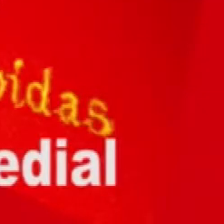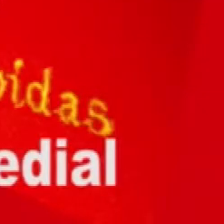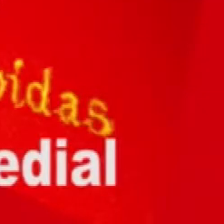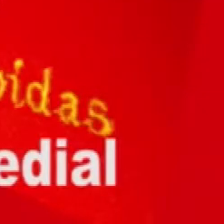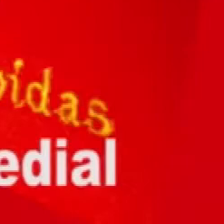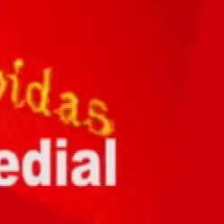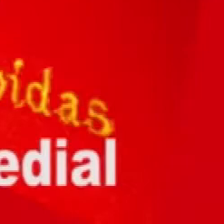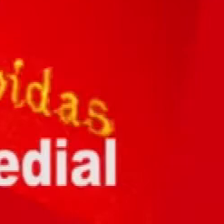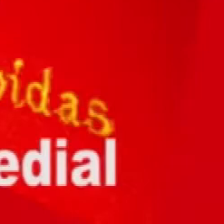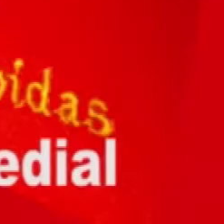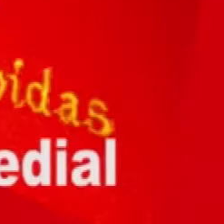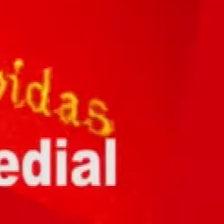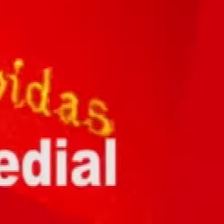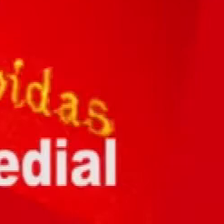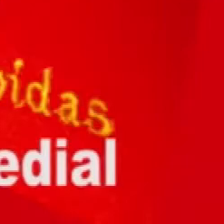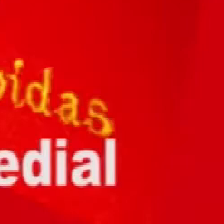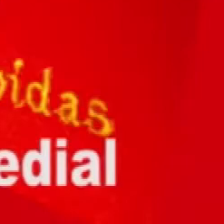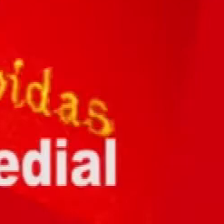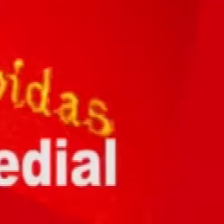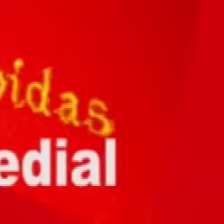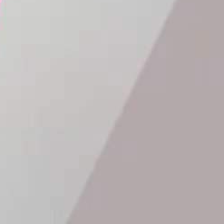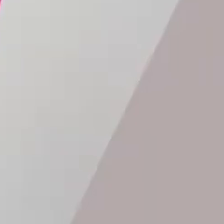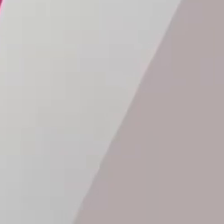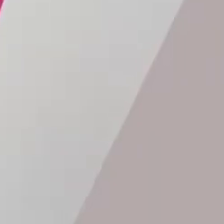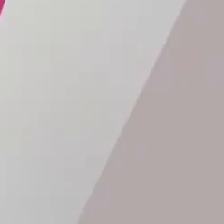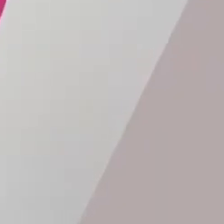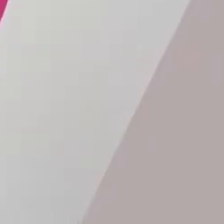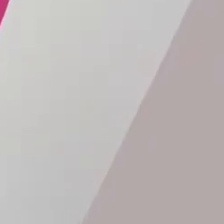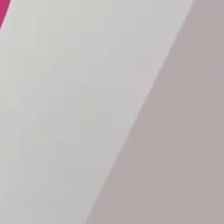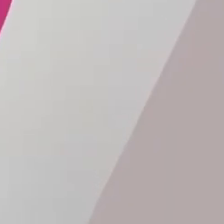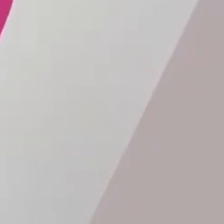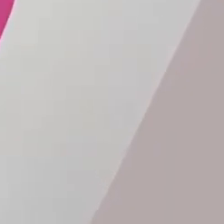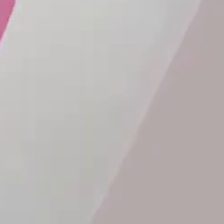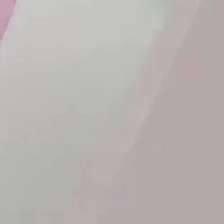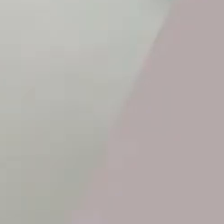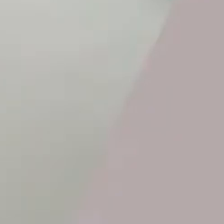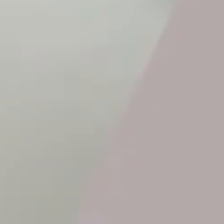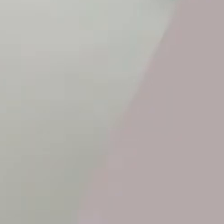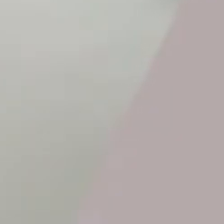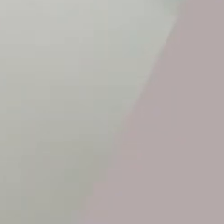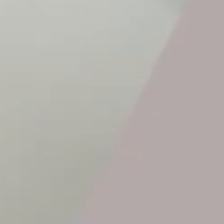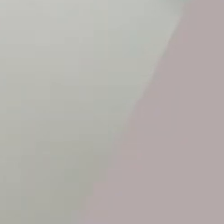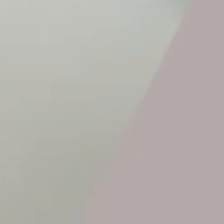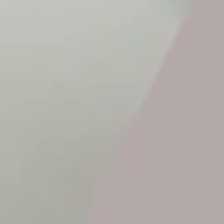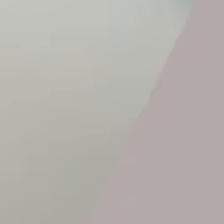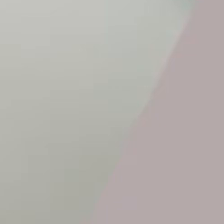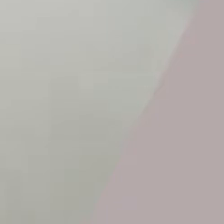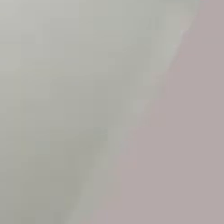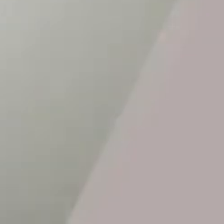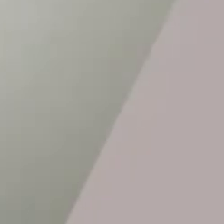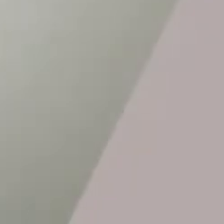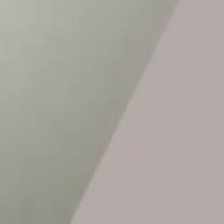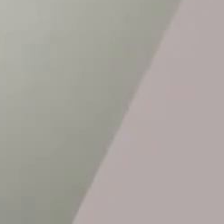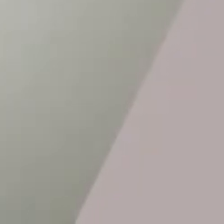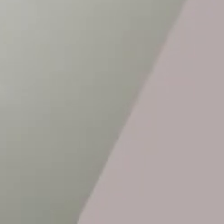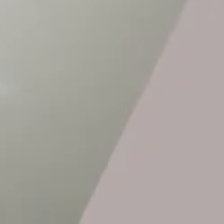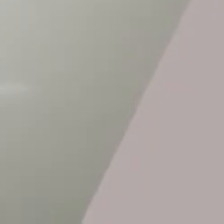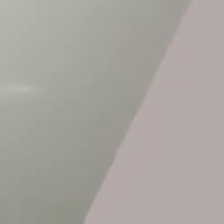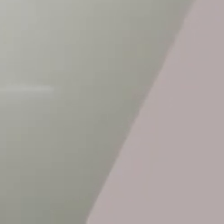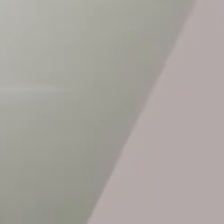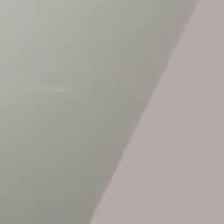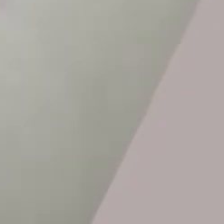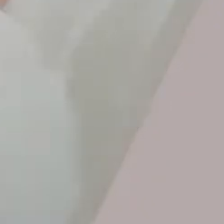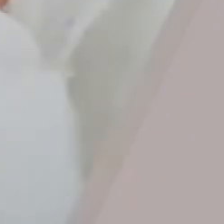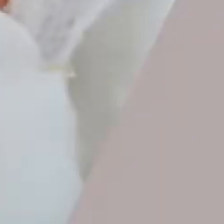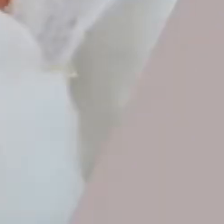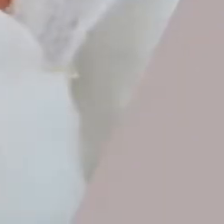317-335-9482. Atendemos de 6 p.m. a 11 p.m. Vital Centro de Estética, armoniza tu cuerpo y tu mente.